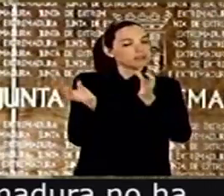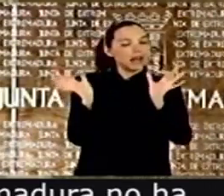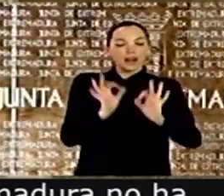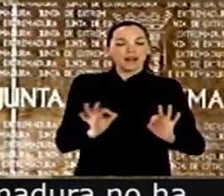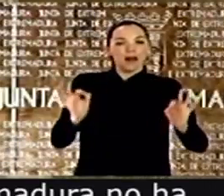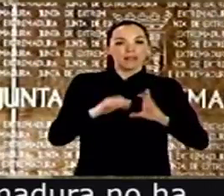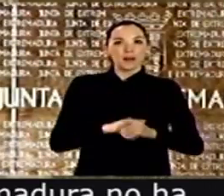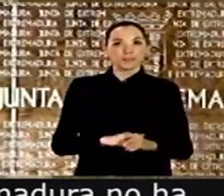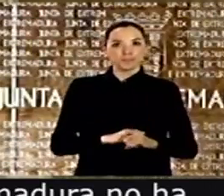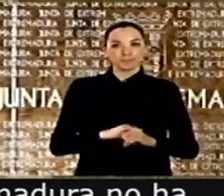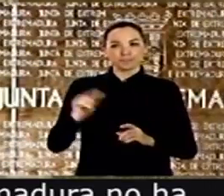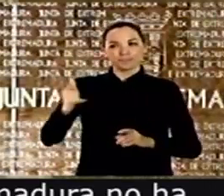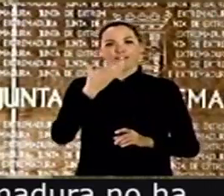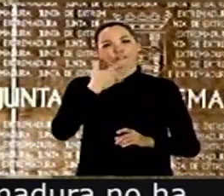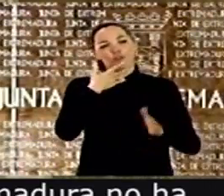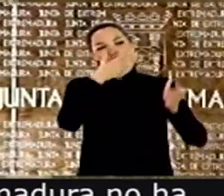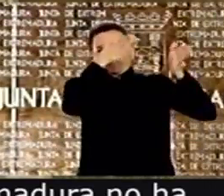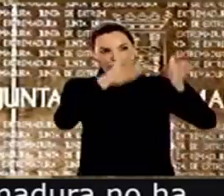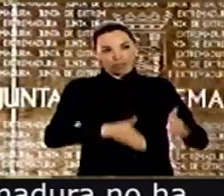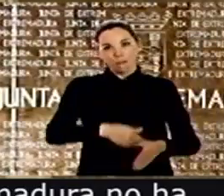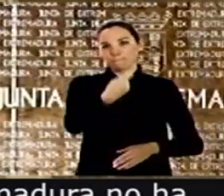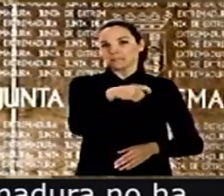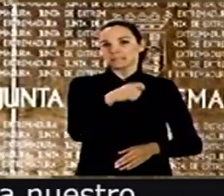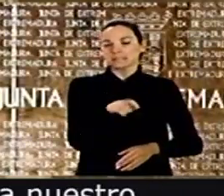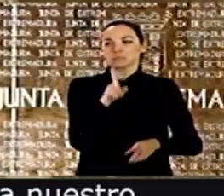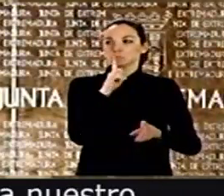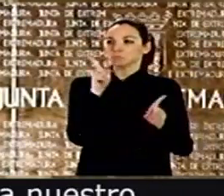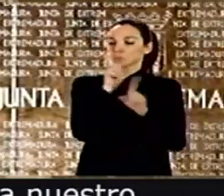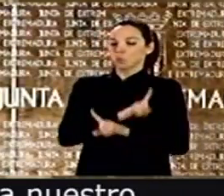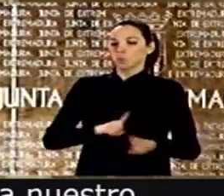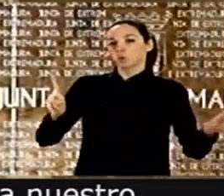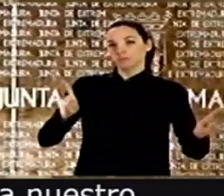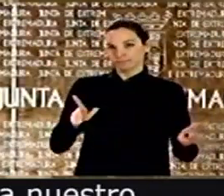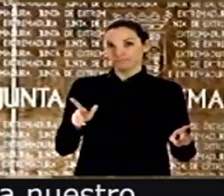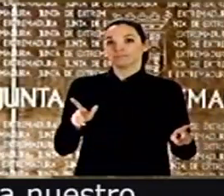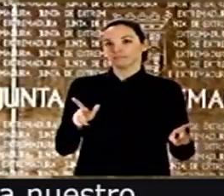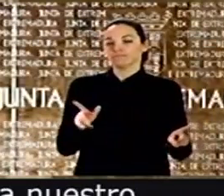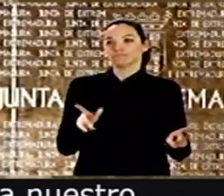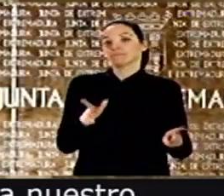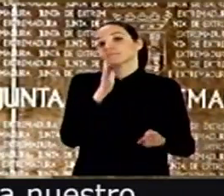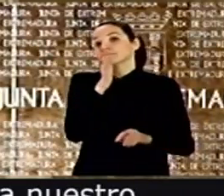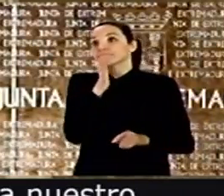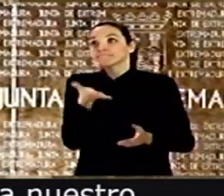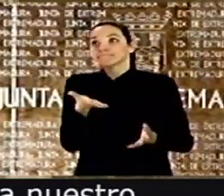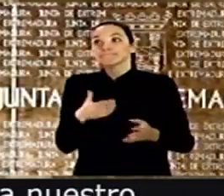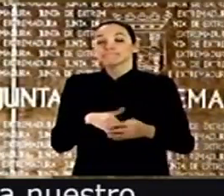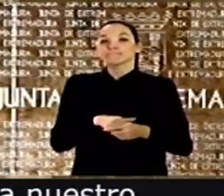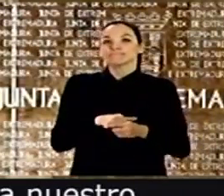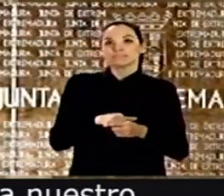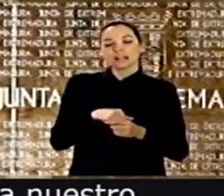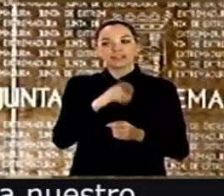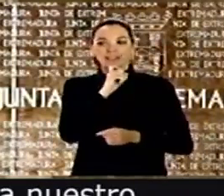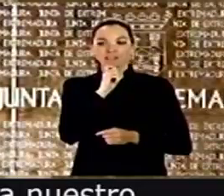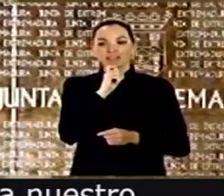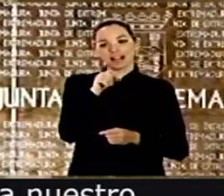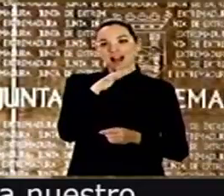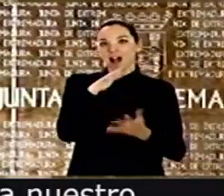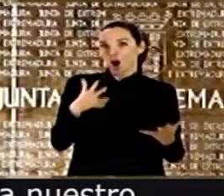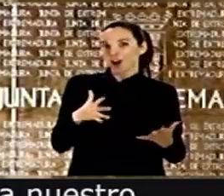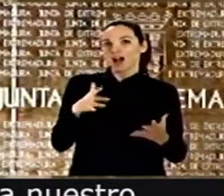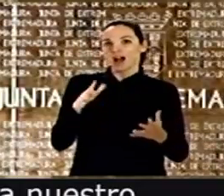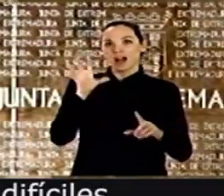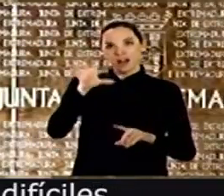Conocéis a nuestro presidente, la discreción y la altura de miras ante difíciles circunstancias por las que atraviesa